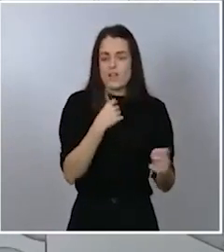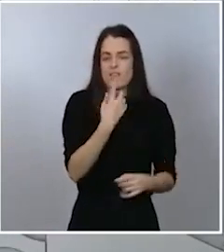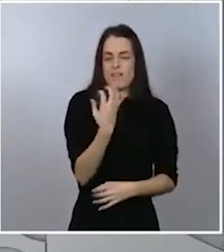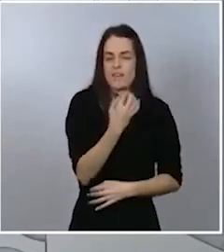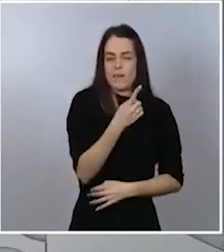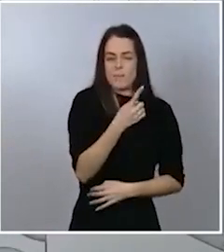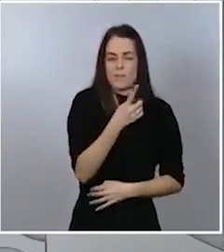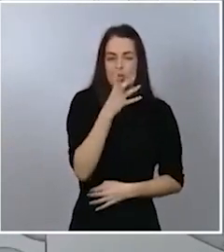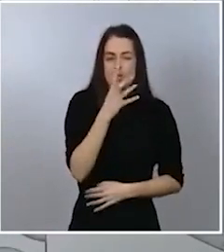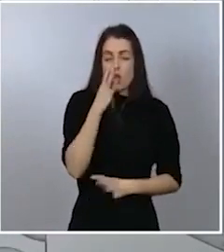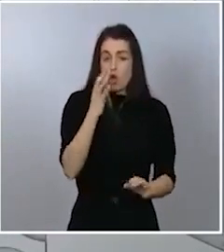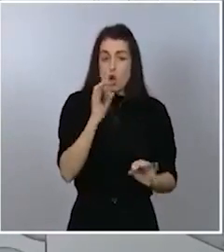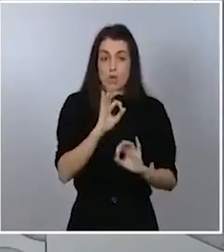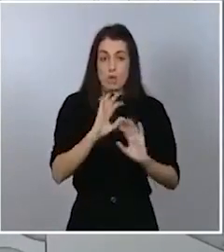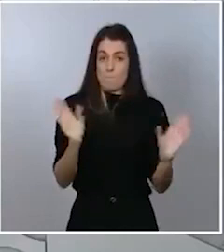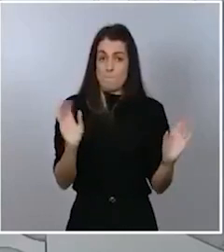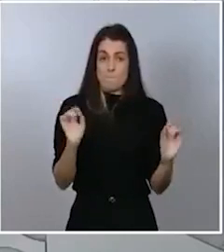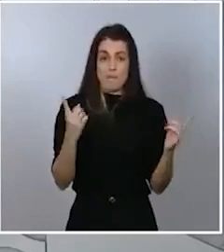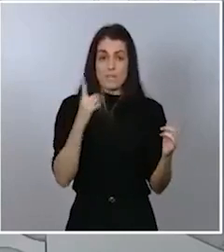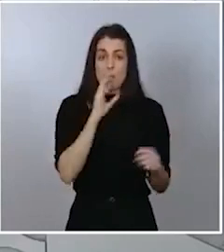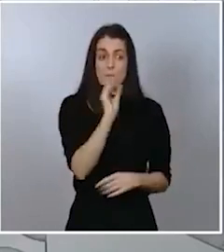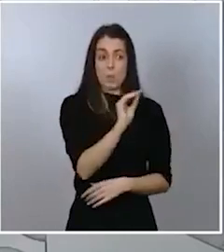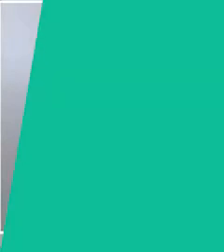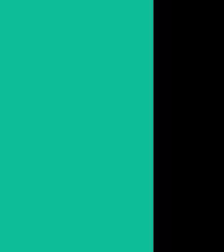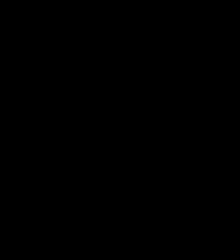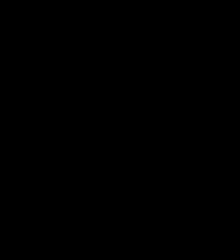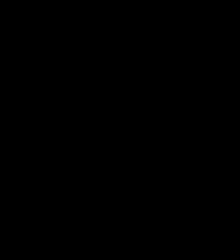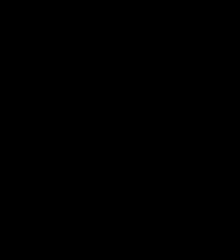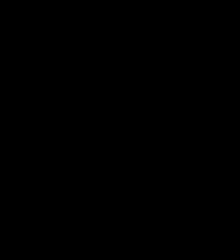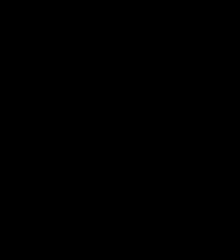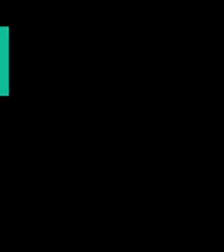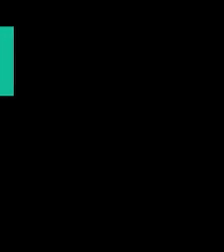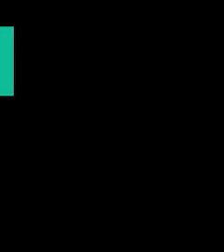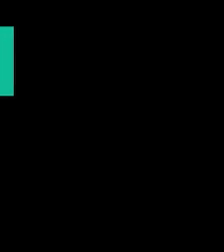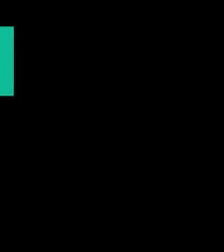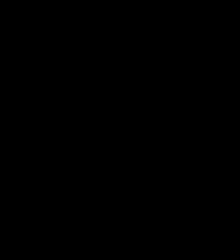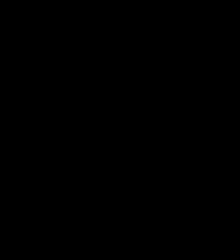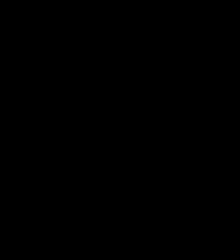sensato es preguntarle a ellos directamente para que aclaren esa posición